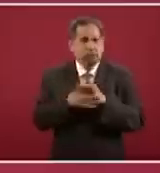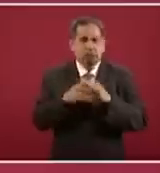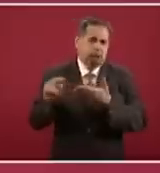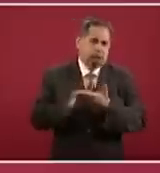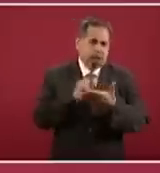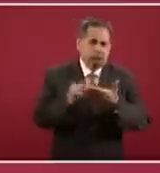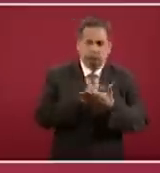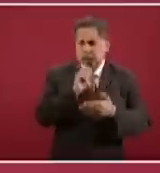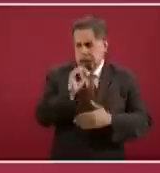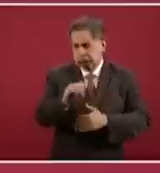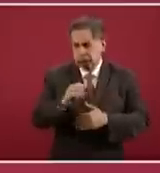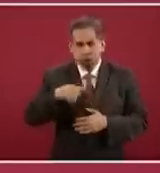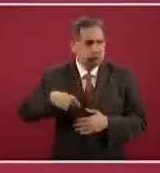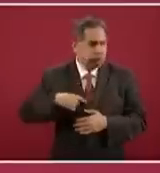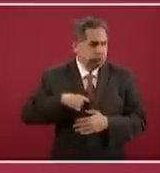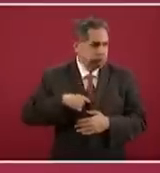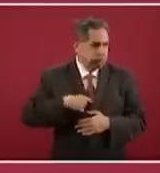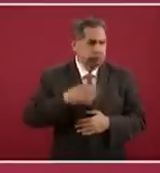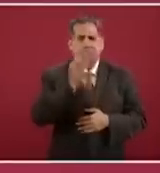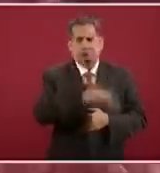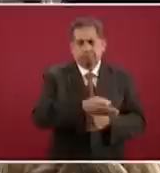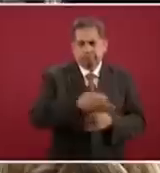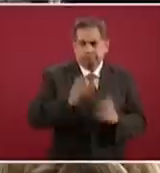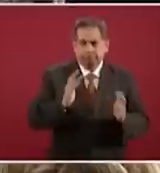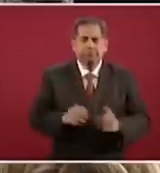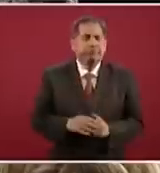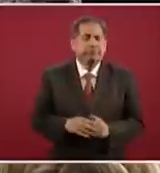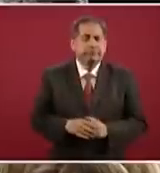y por eso aceptamos.